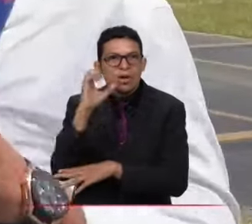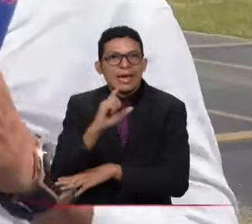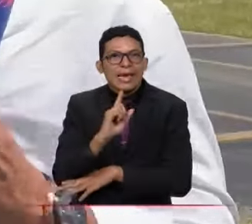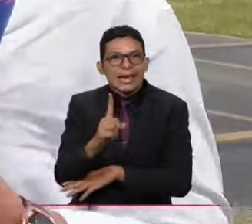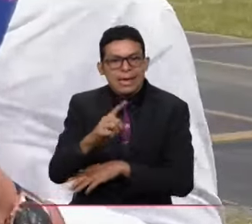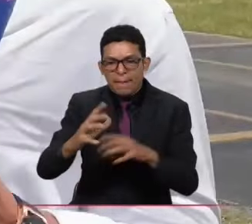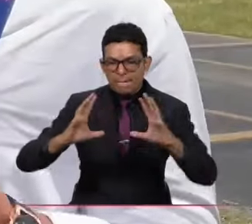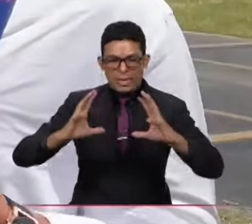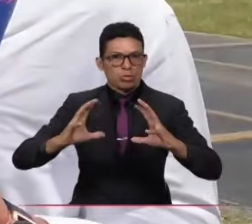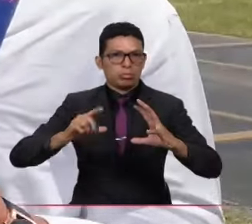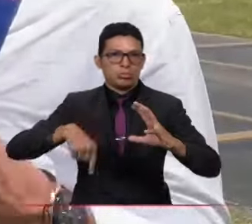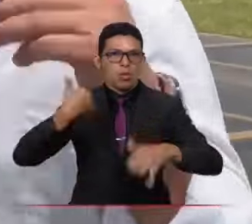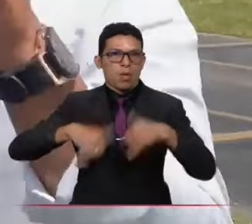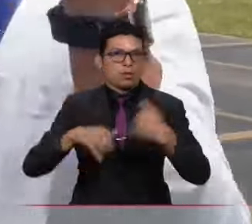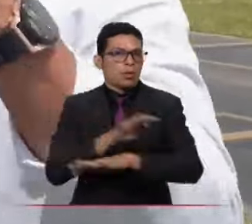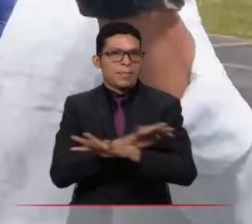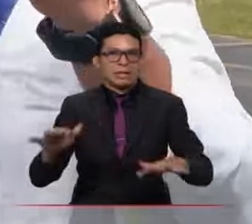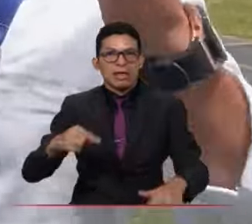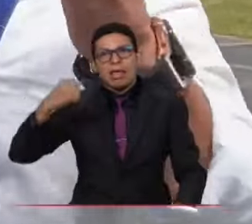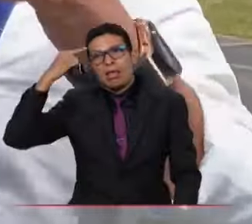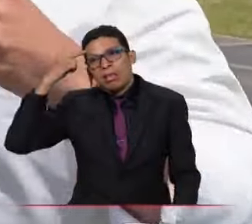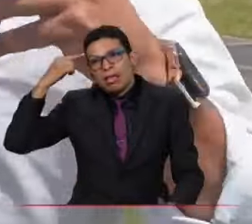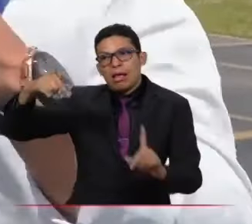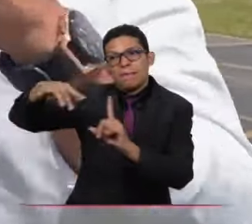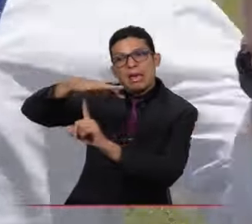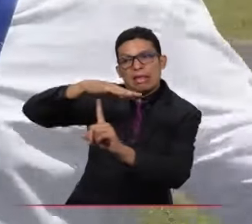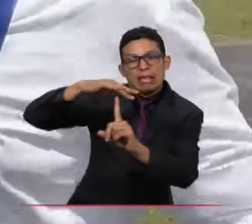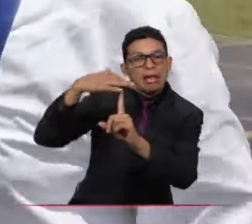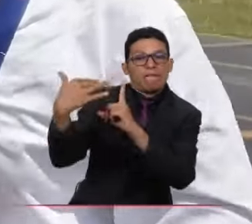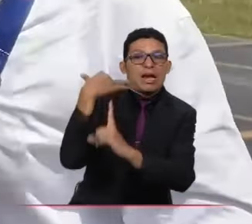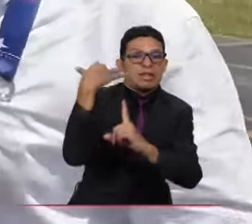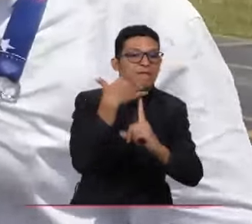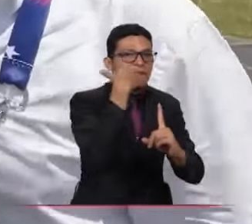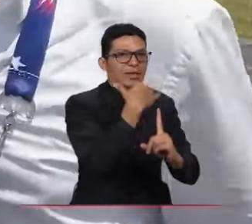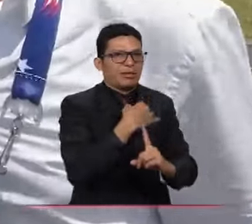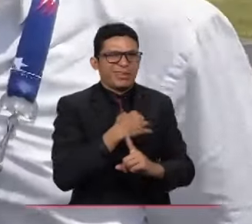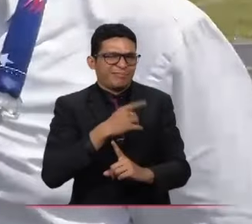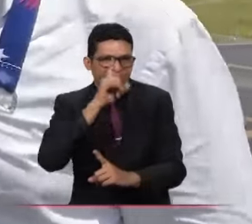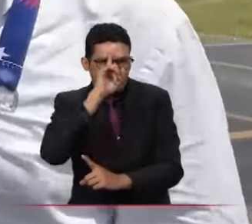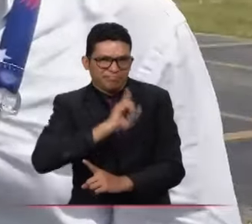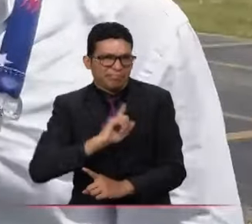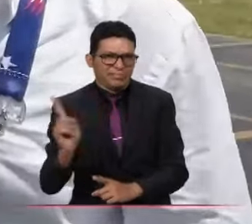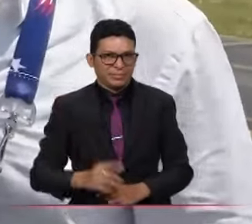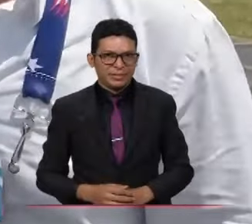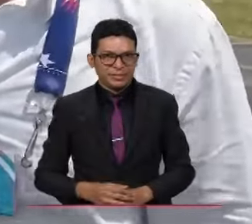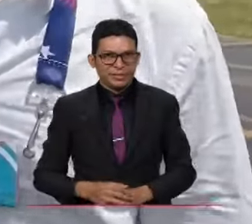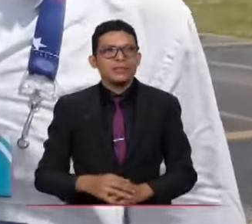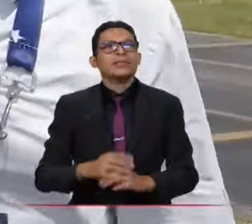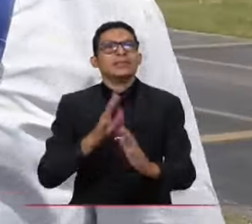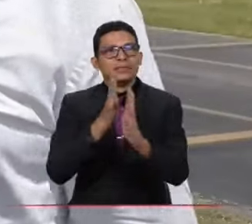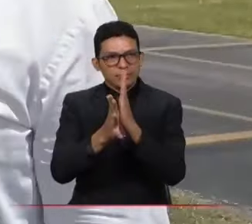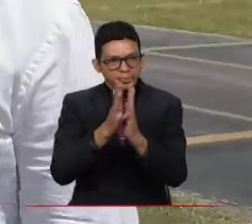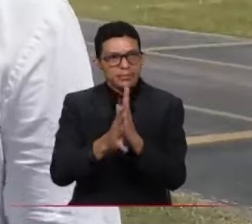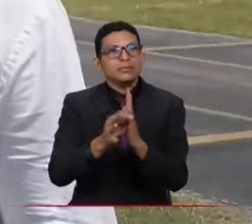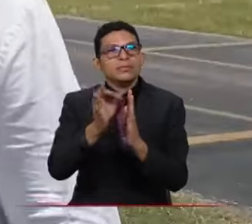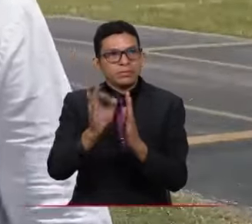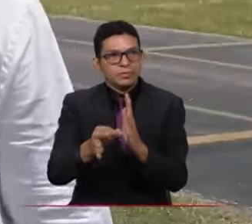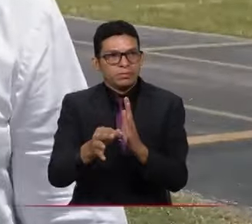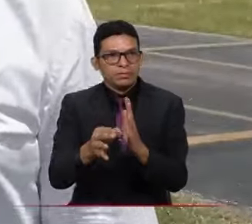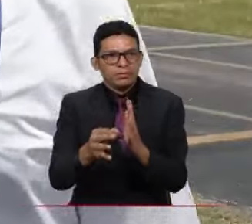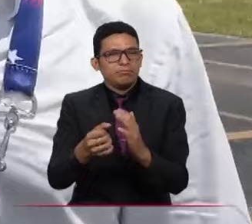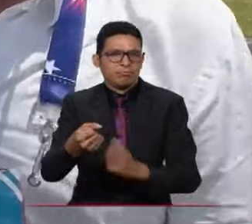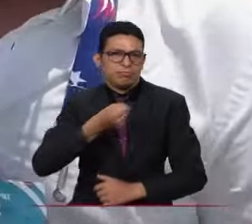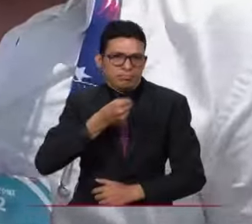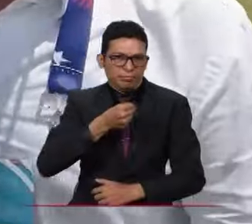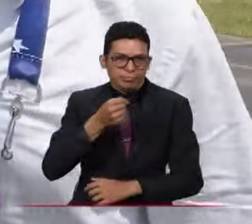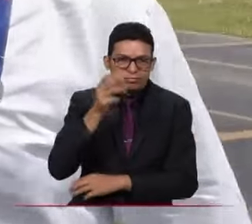la pelotica y con el juego, no con los ambientes externos del plantel, Jaime. Aquí está, y les compartimos la